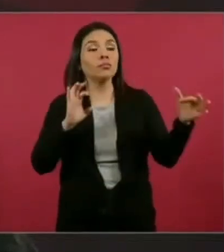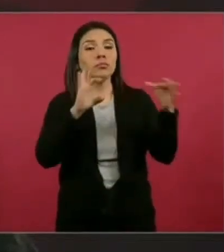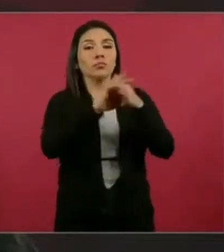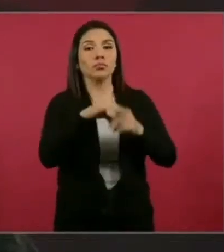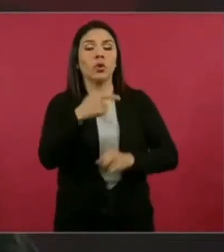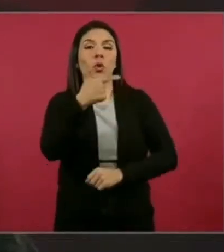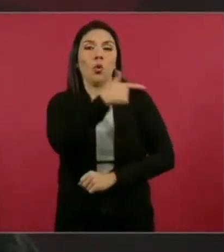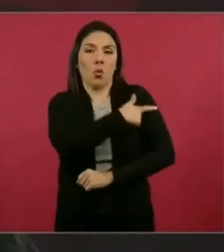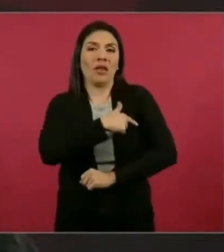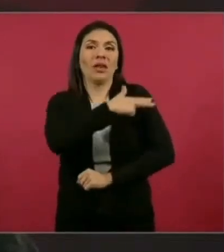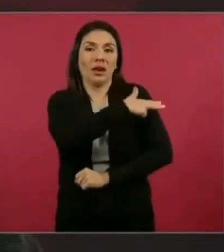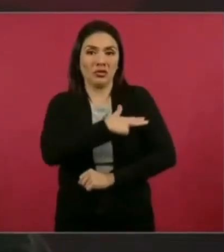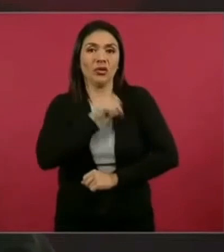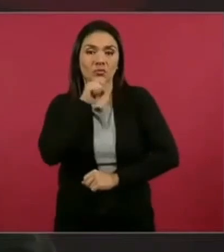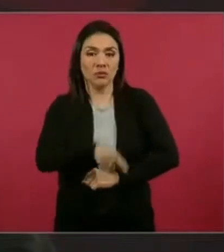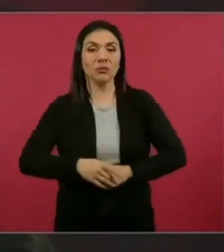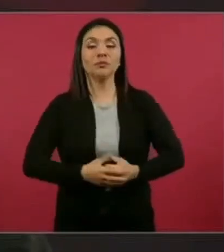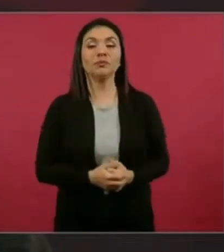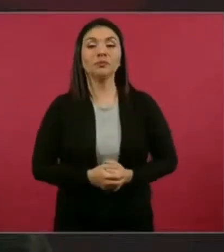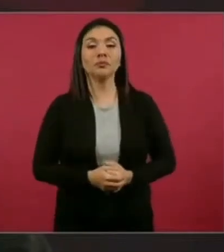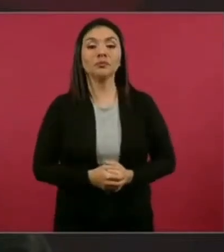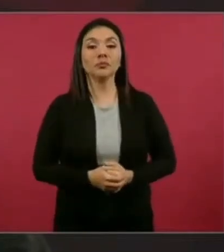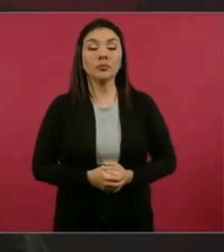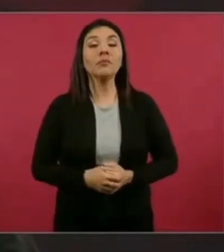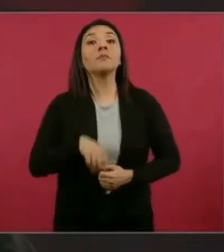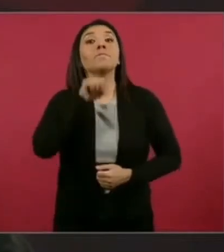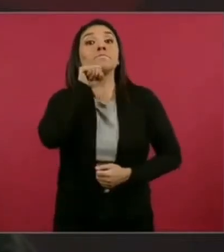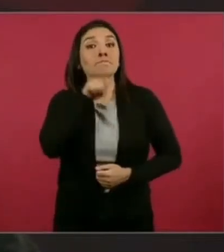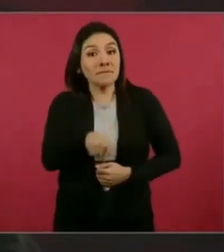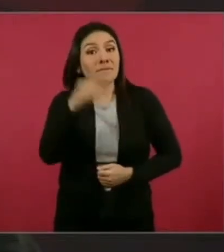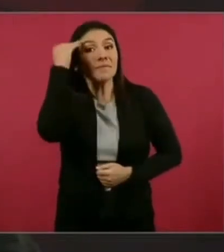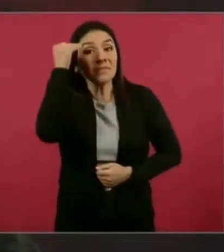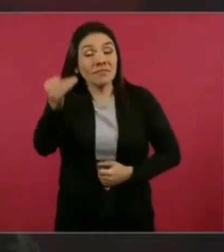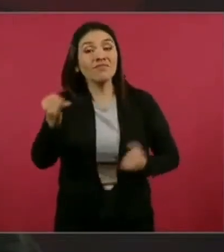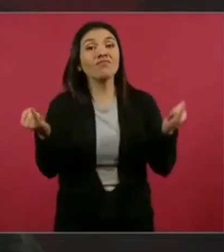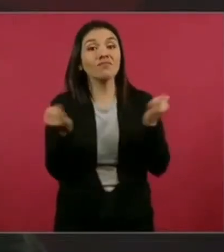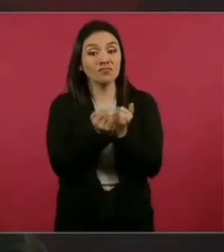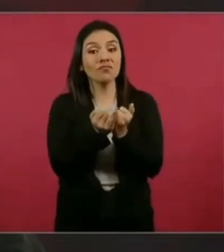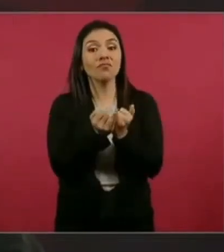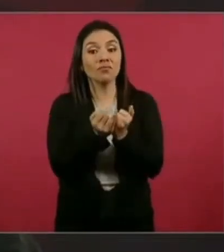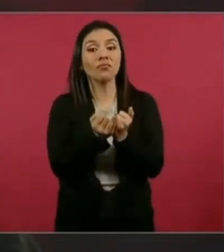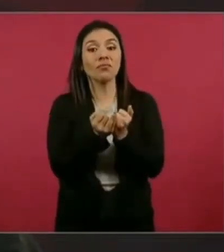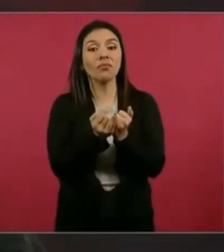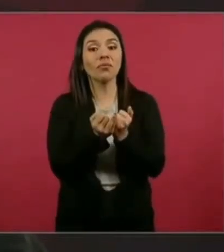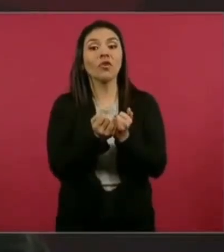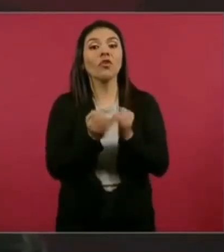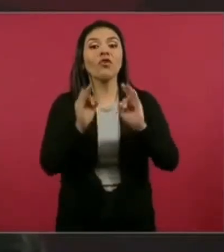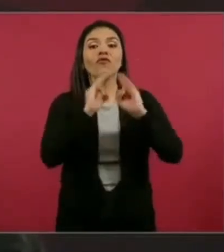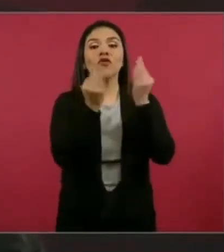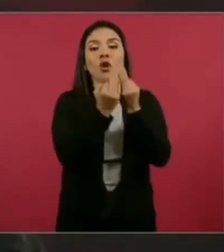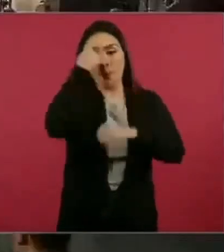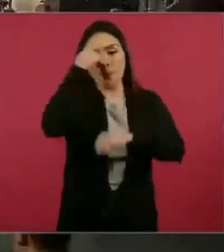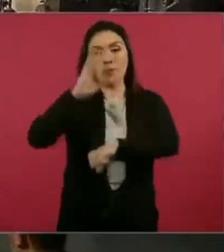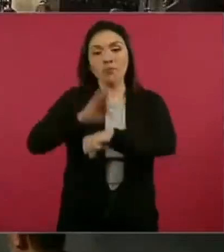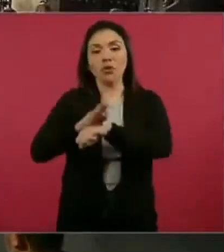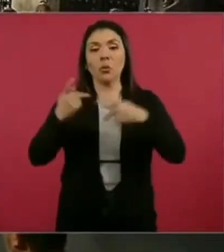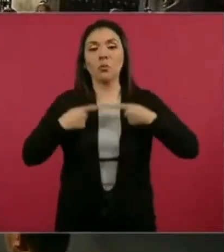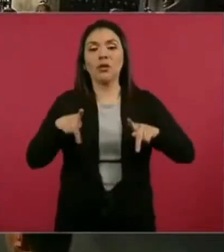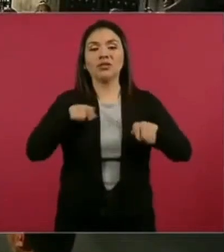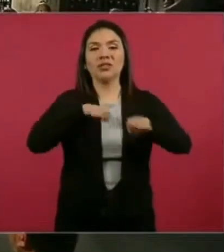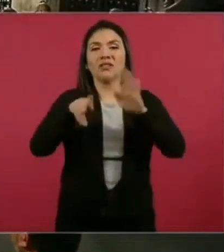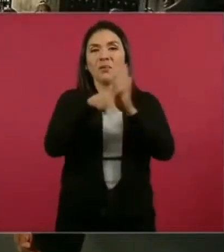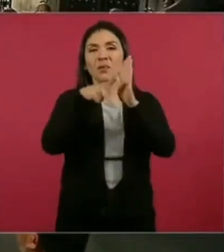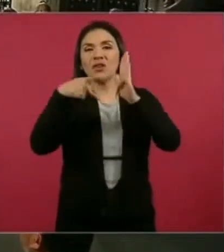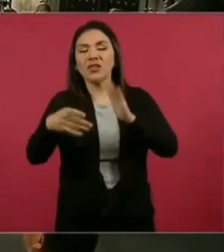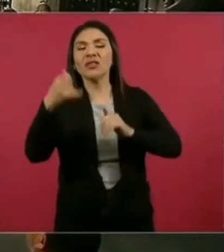Nacional. Al mismo tiempo, de manera paralela, el mecanismo de protección de periodistas y